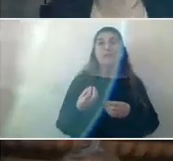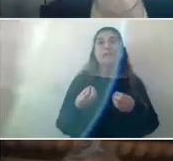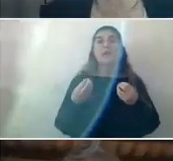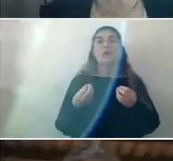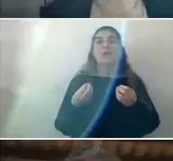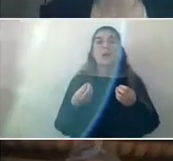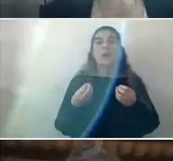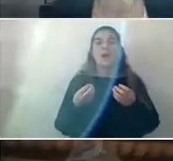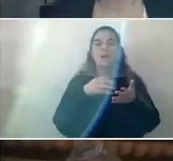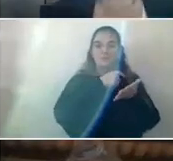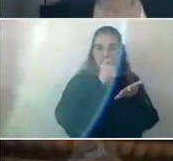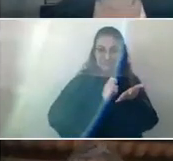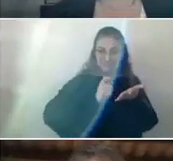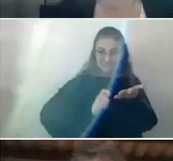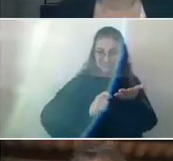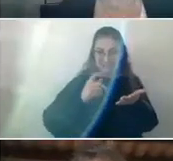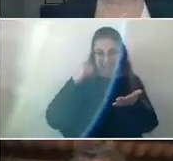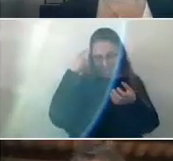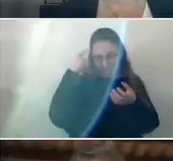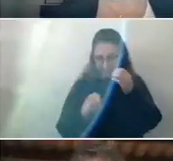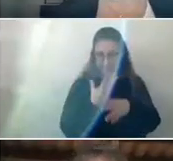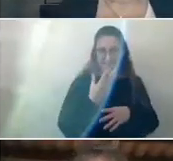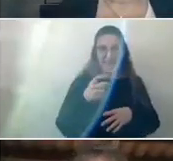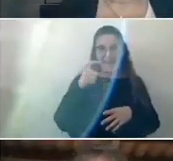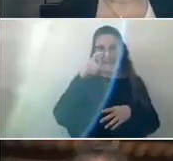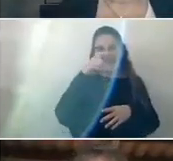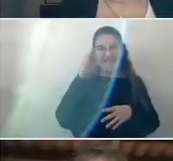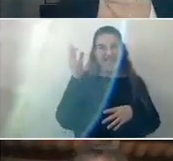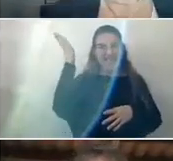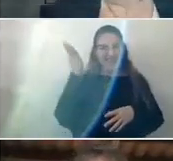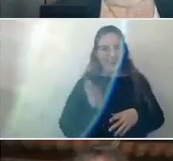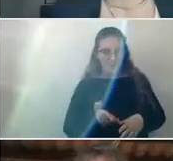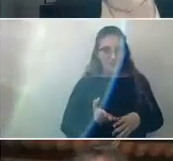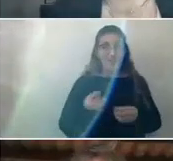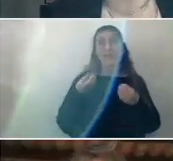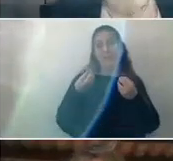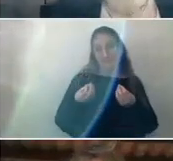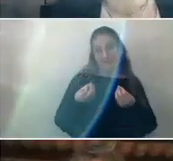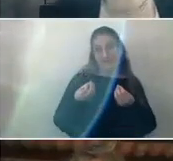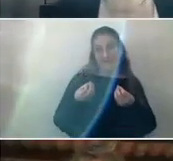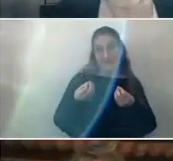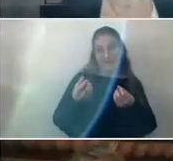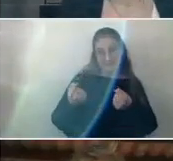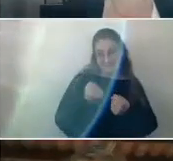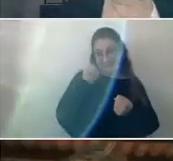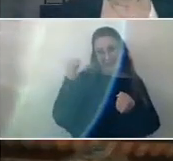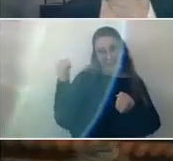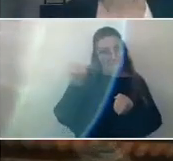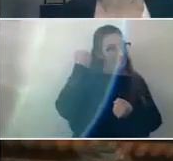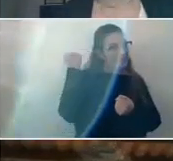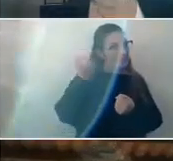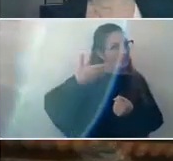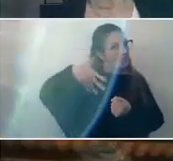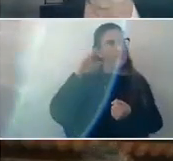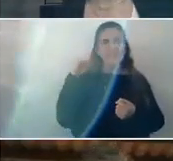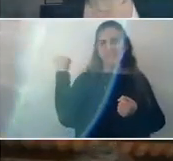% de allí que se haya tomado como bandera política y siga como bandera de lucha del colectivo de